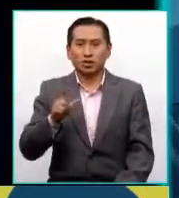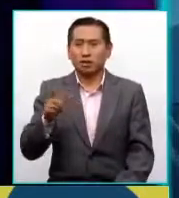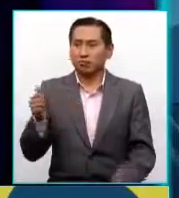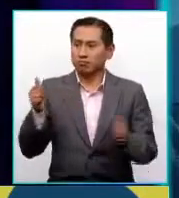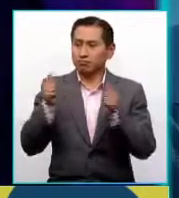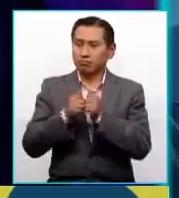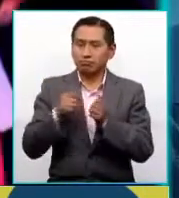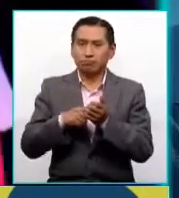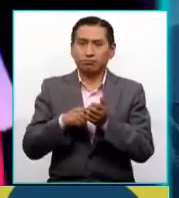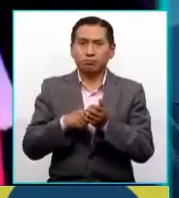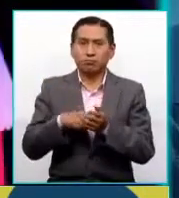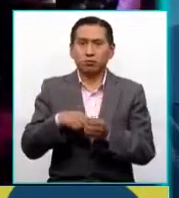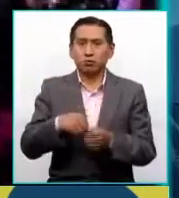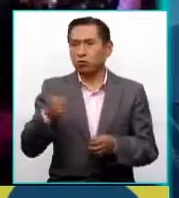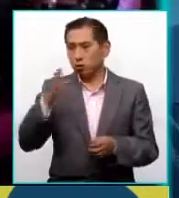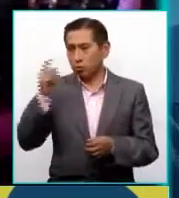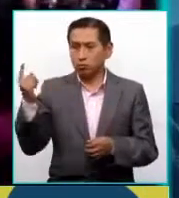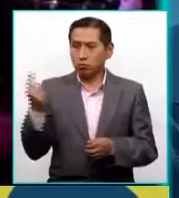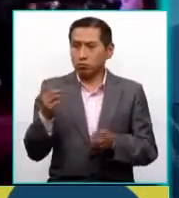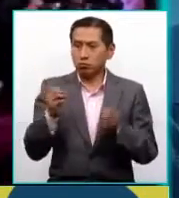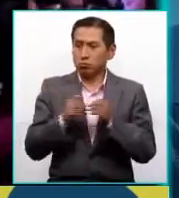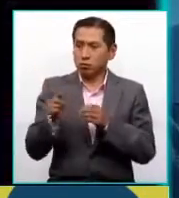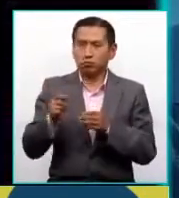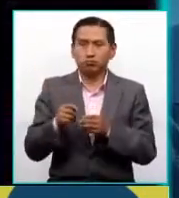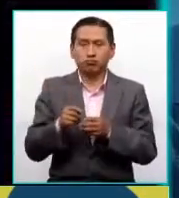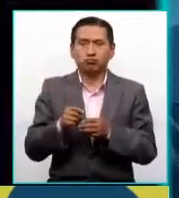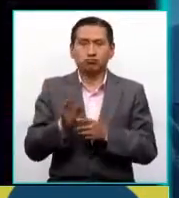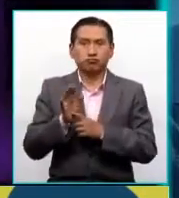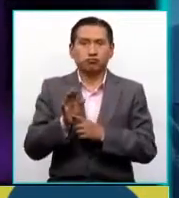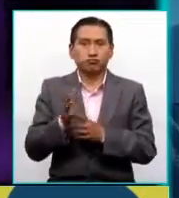y Jorge Claros, que es el vientista,